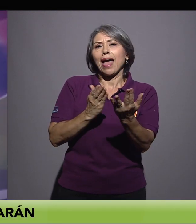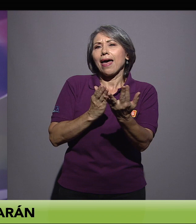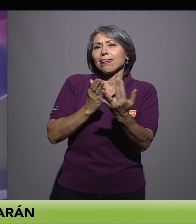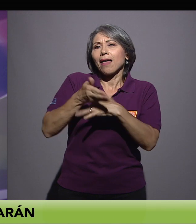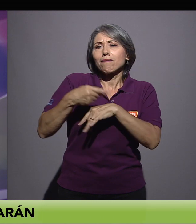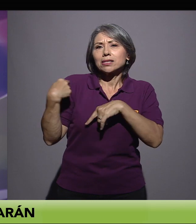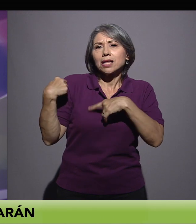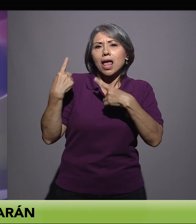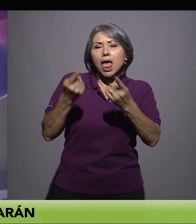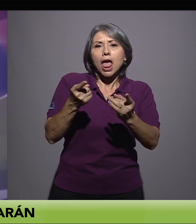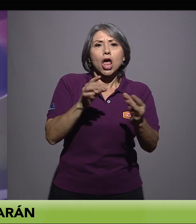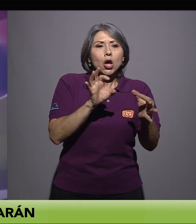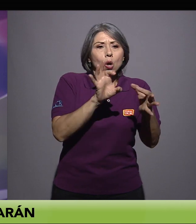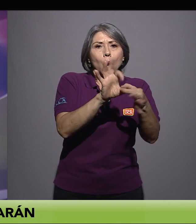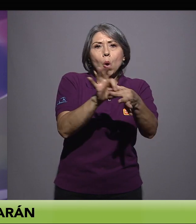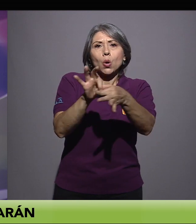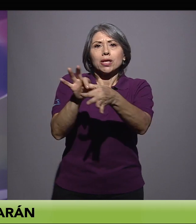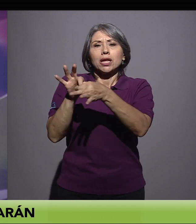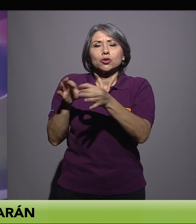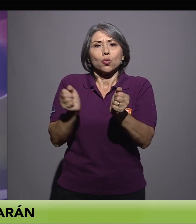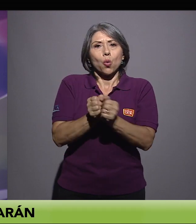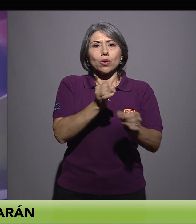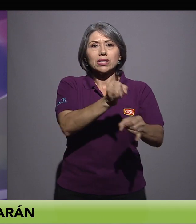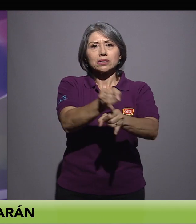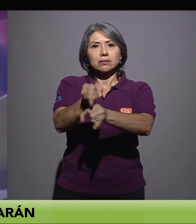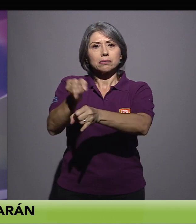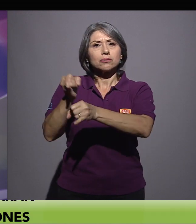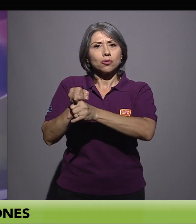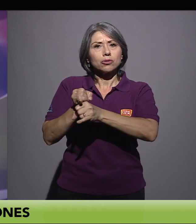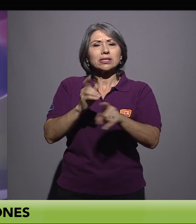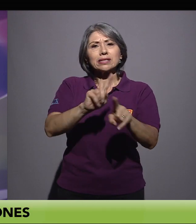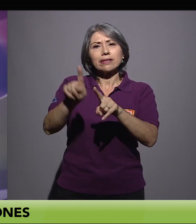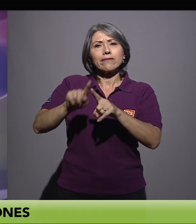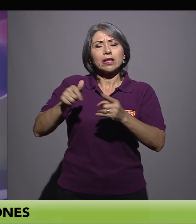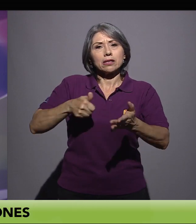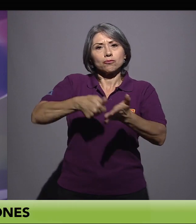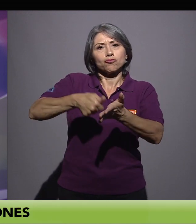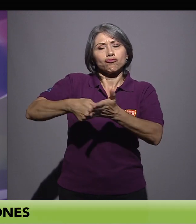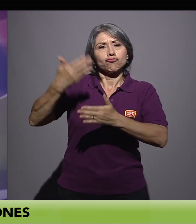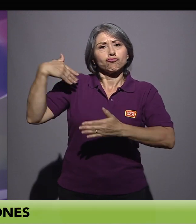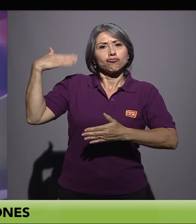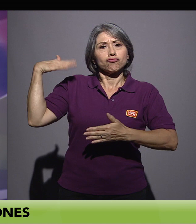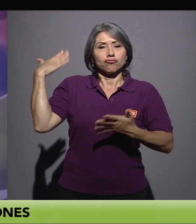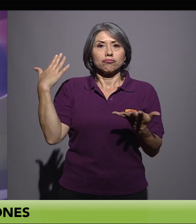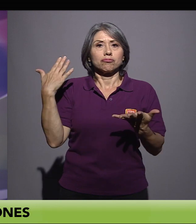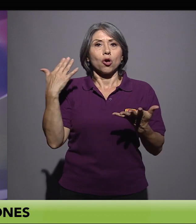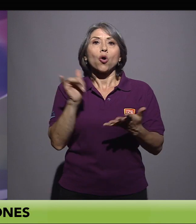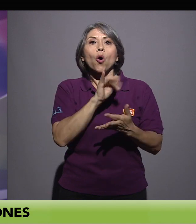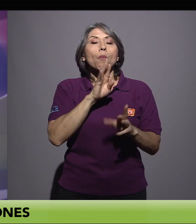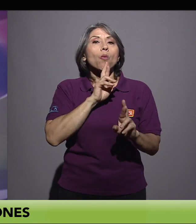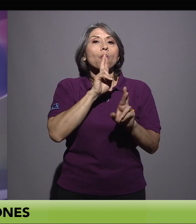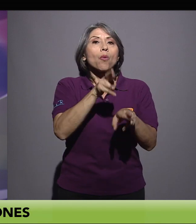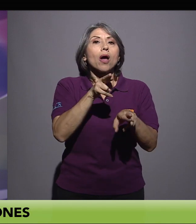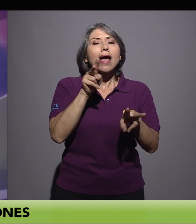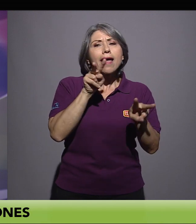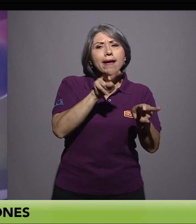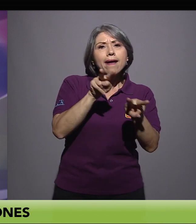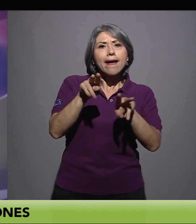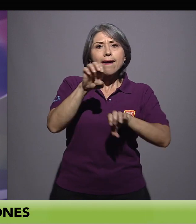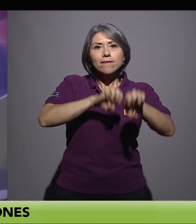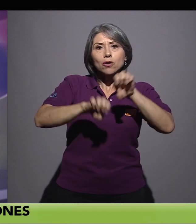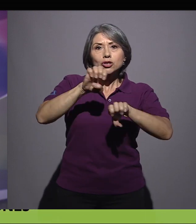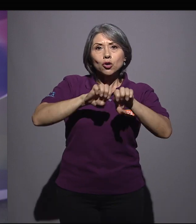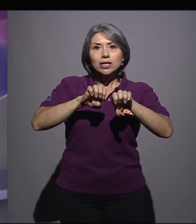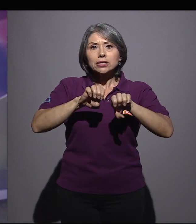venido dando con instituciones a lo largo de los procesos electorales, donde producto de evaluaciones o procesos de observación se han determinado